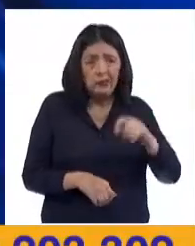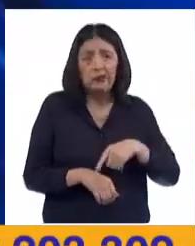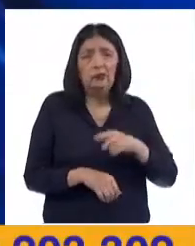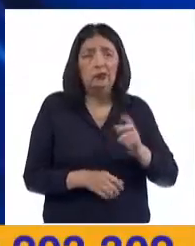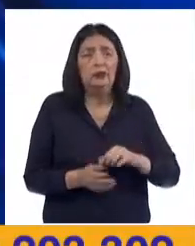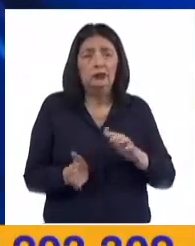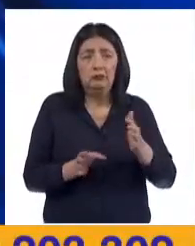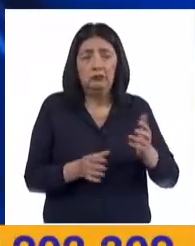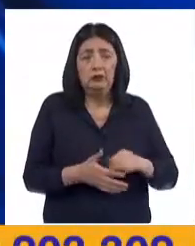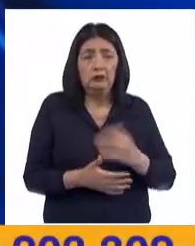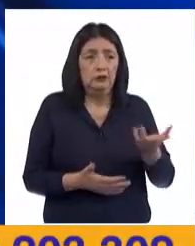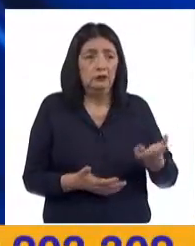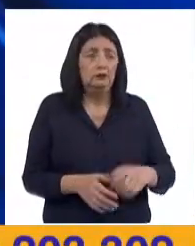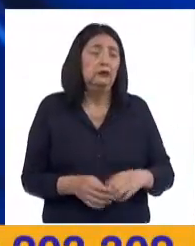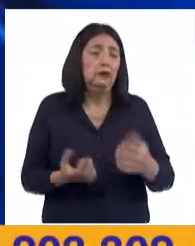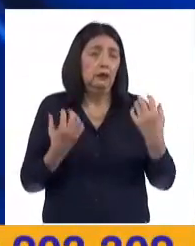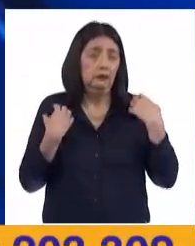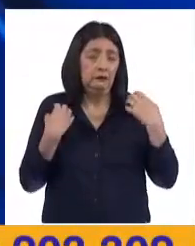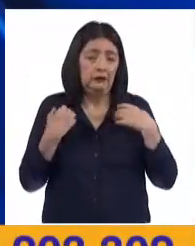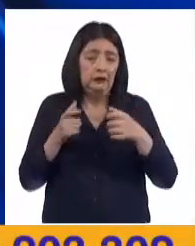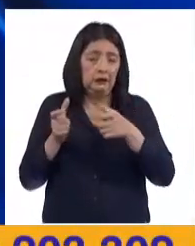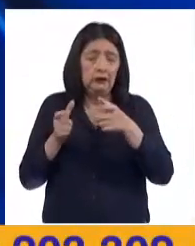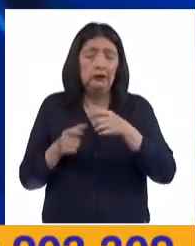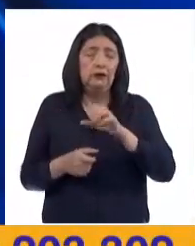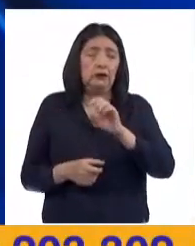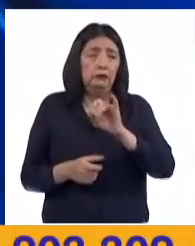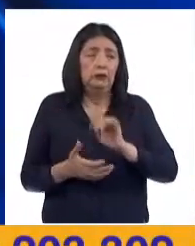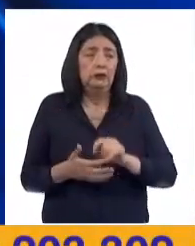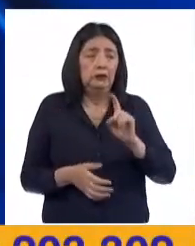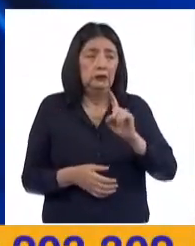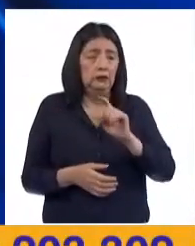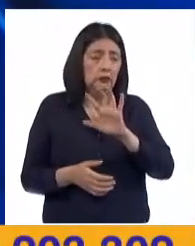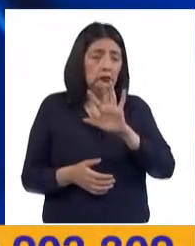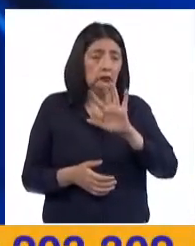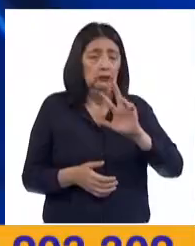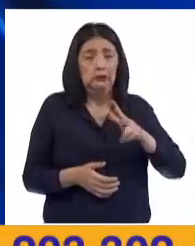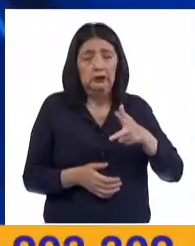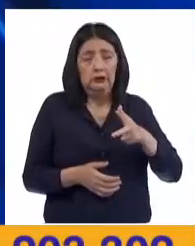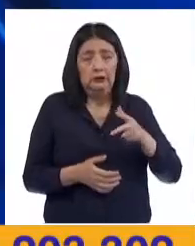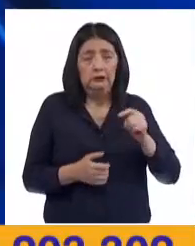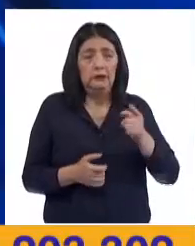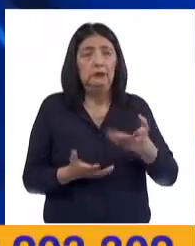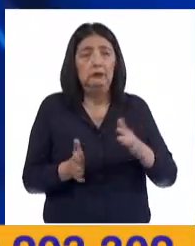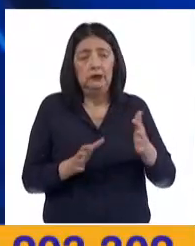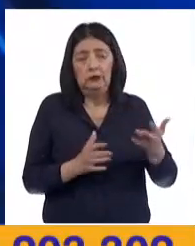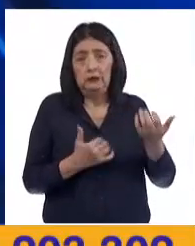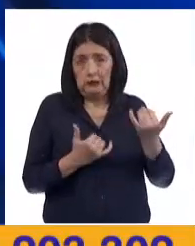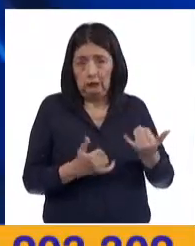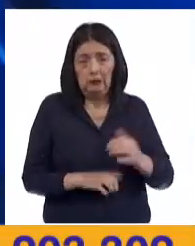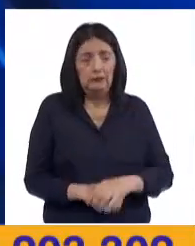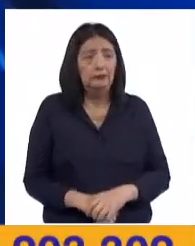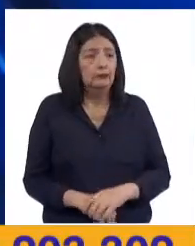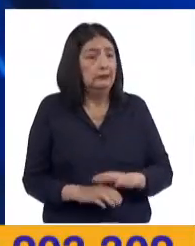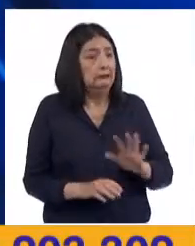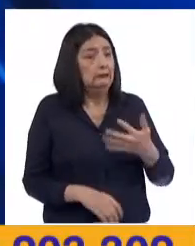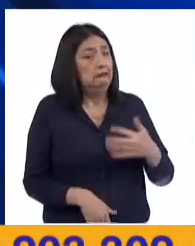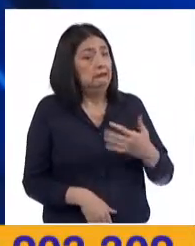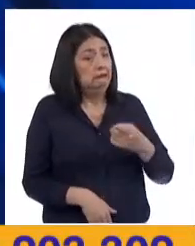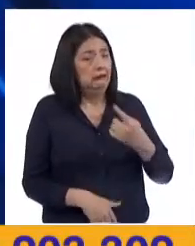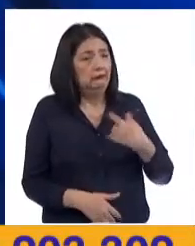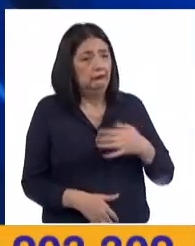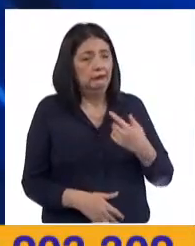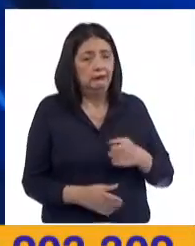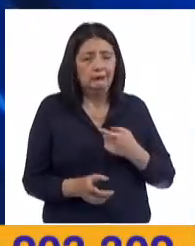horas. ¿Y qué dice SINADEF? SINADEF señala que son 153.000 fallecidos por la pandemia hasta el momento. Eso